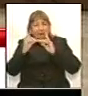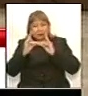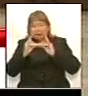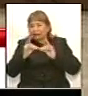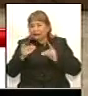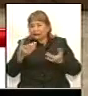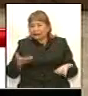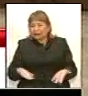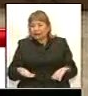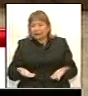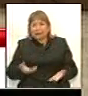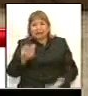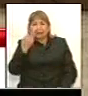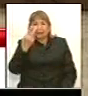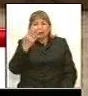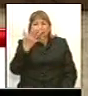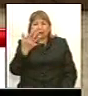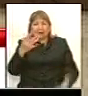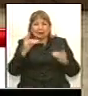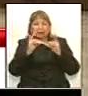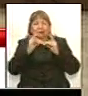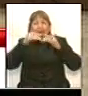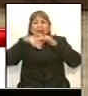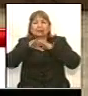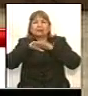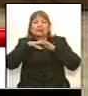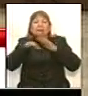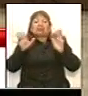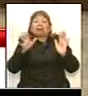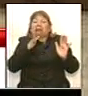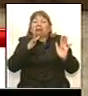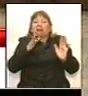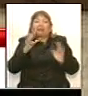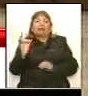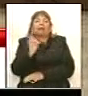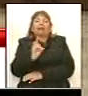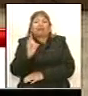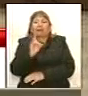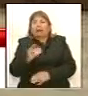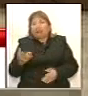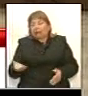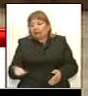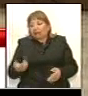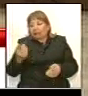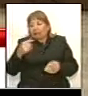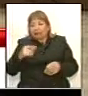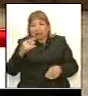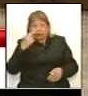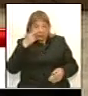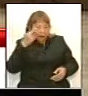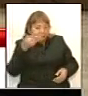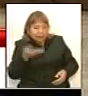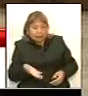doctor, habían 25 camas que estaban guardadas, ¿para qué? Para emergencia, la emergencia estaba en sus narices, el